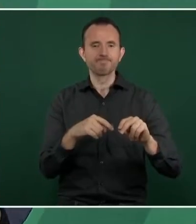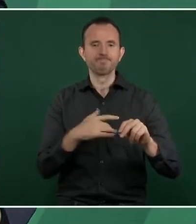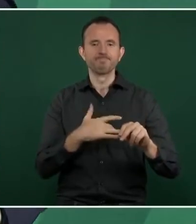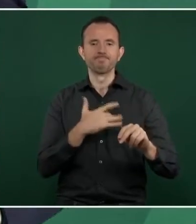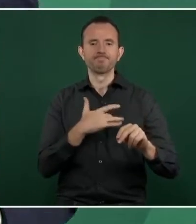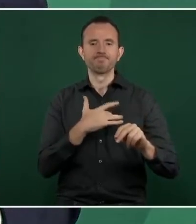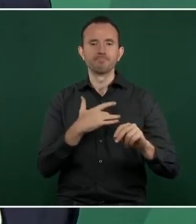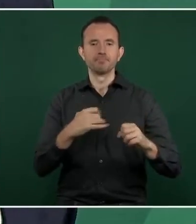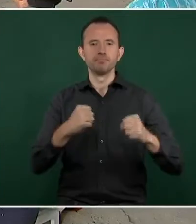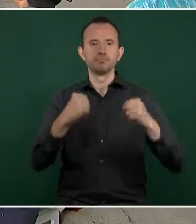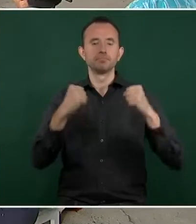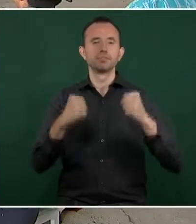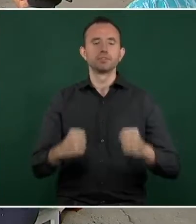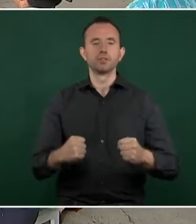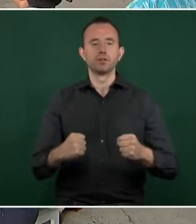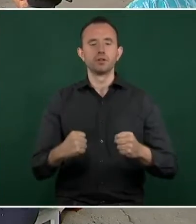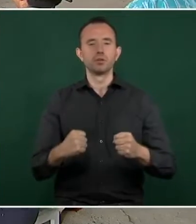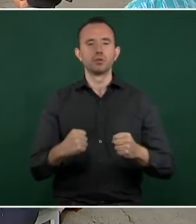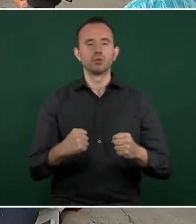hecho